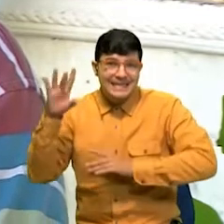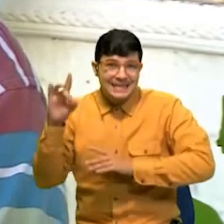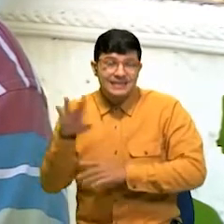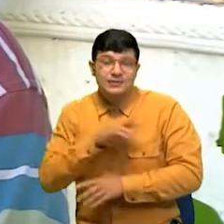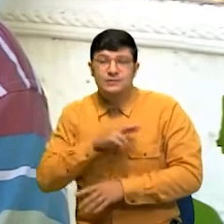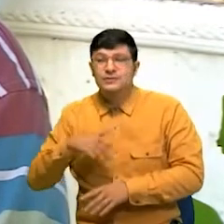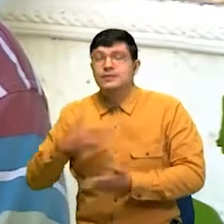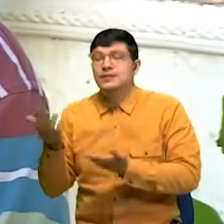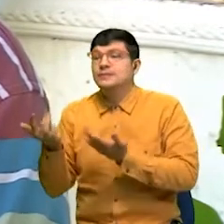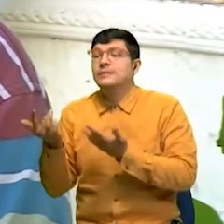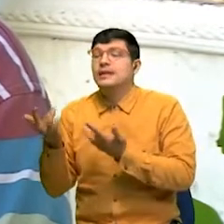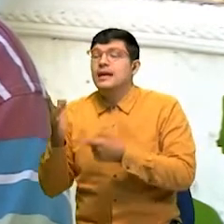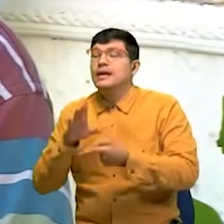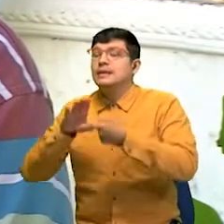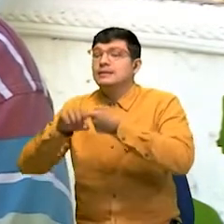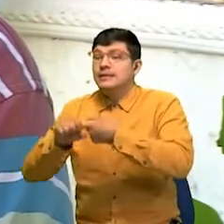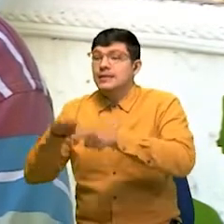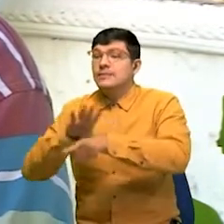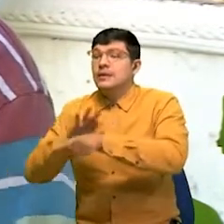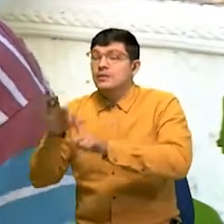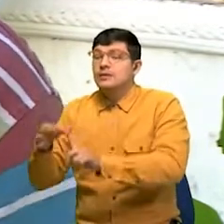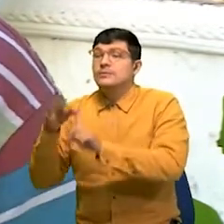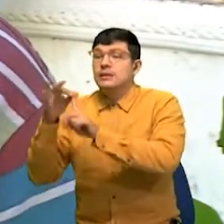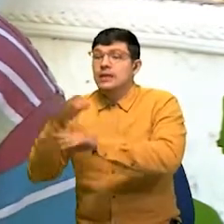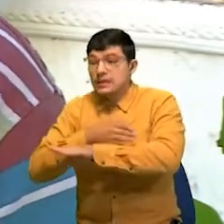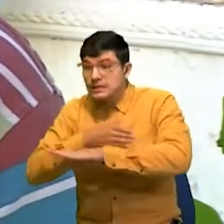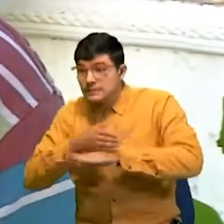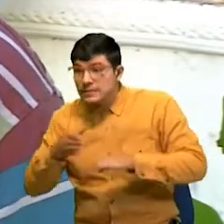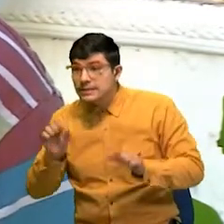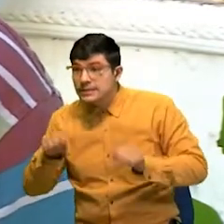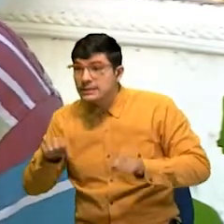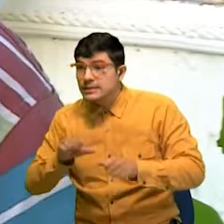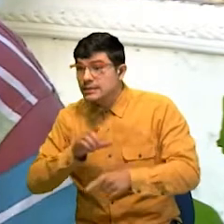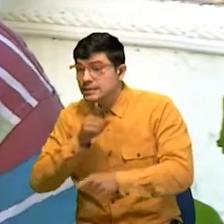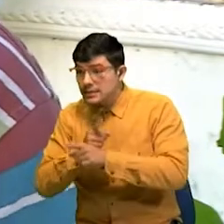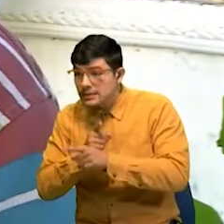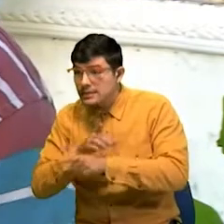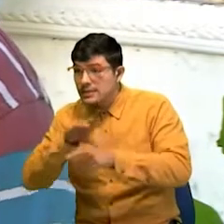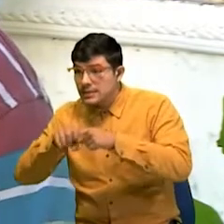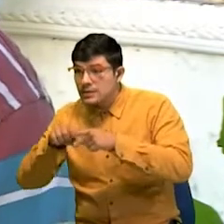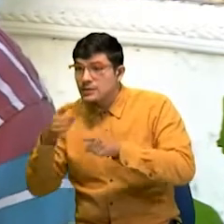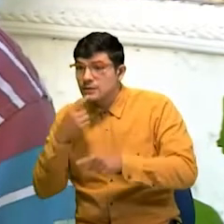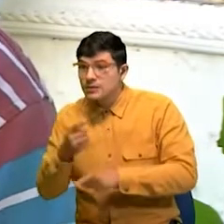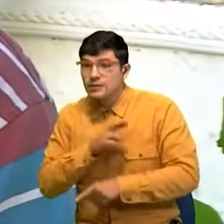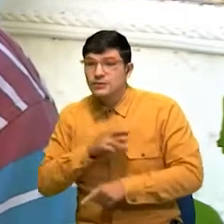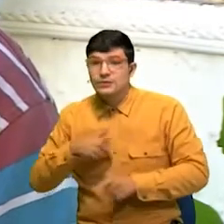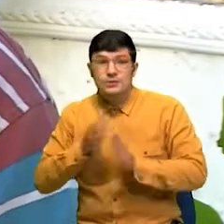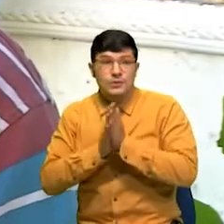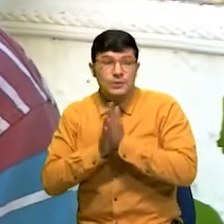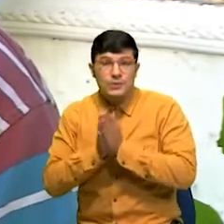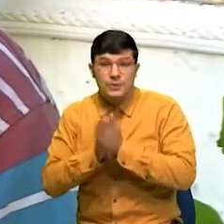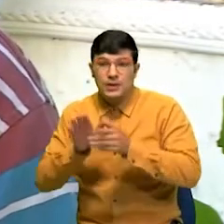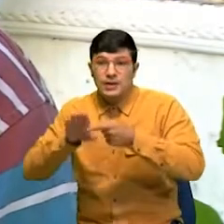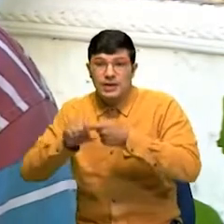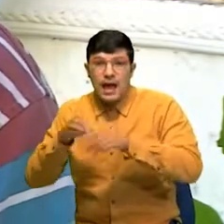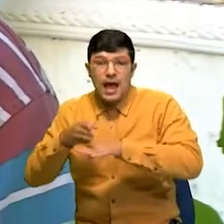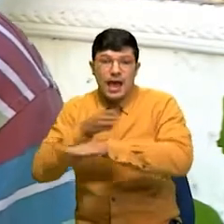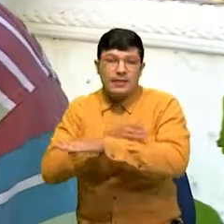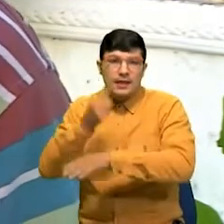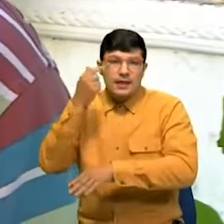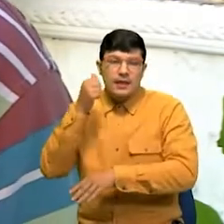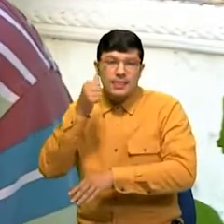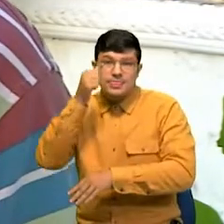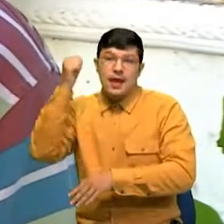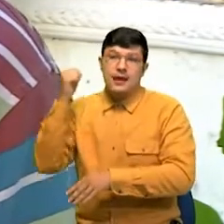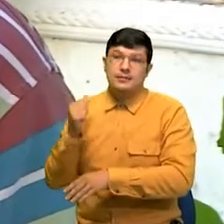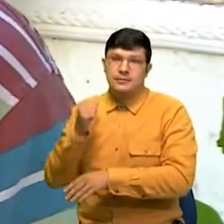y ya cuando salimos nos dijeron bueno para tal día listo estamos la fecha y el día anterior llamaron que